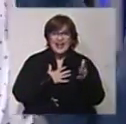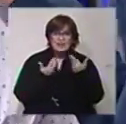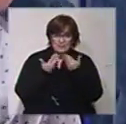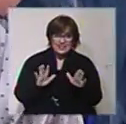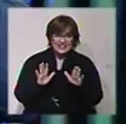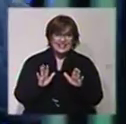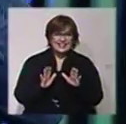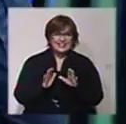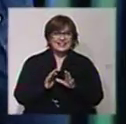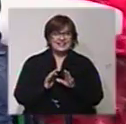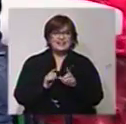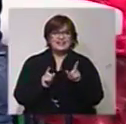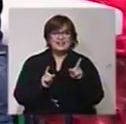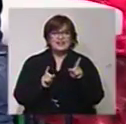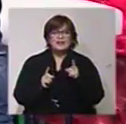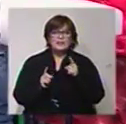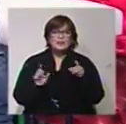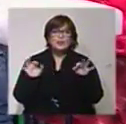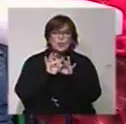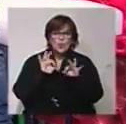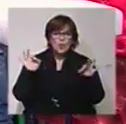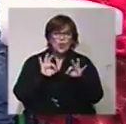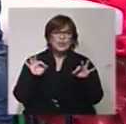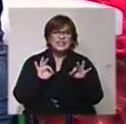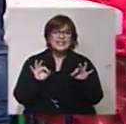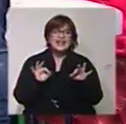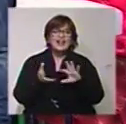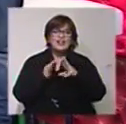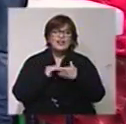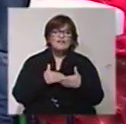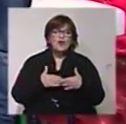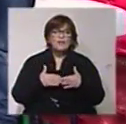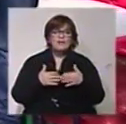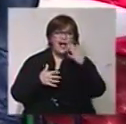escuchá, escuchá la música. Baile del vientre, por favor. No, adelante. Por favor.